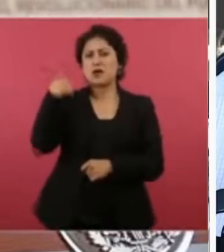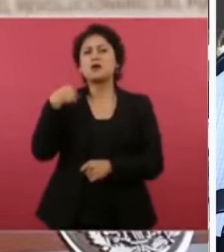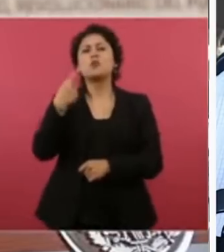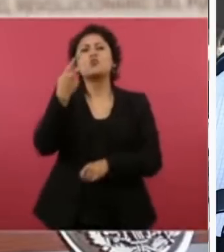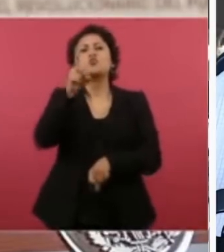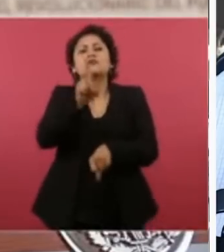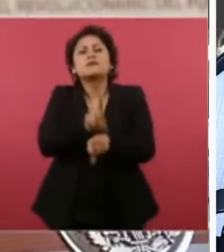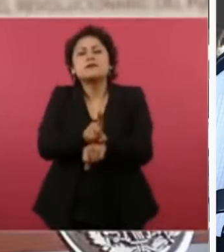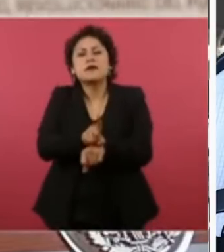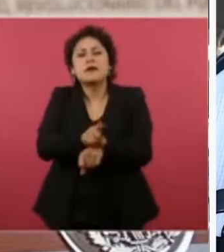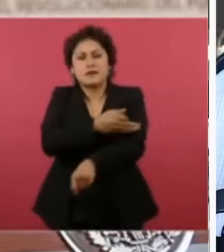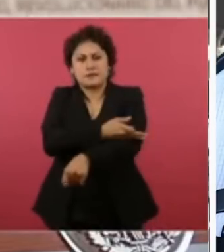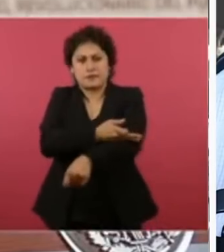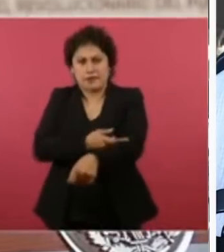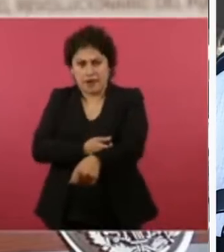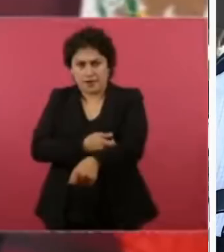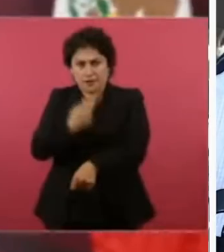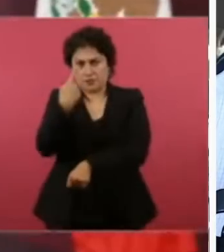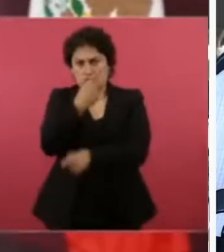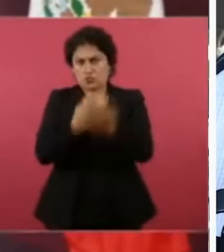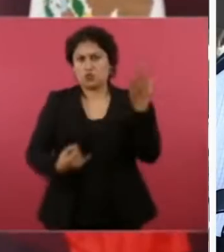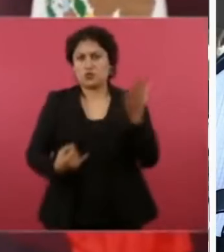tarde, yo estaba en